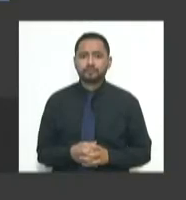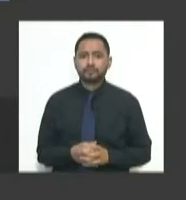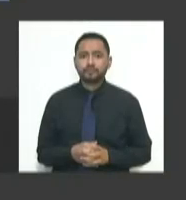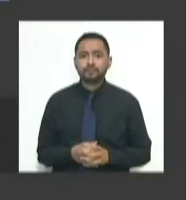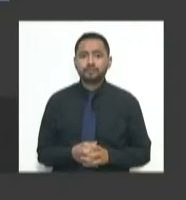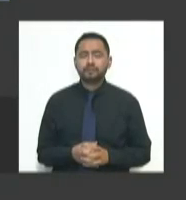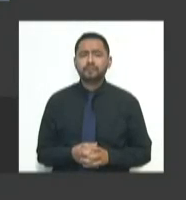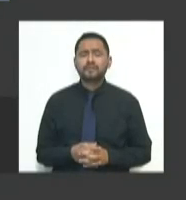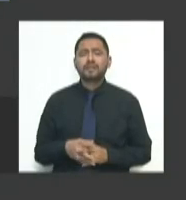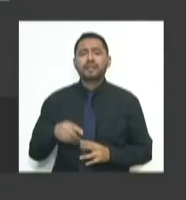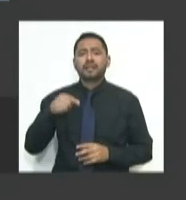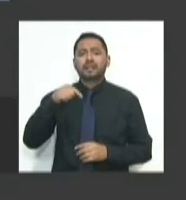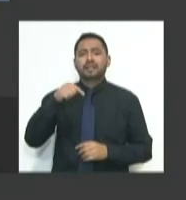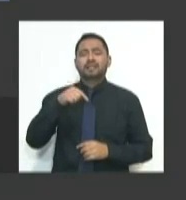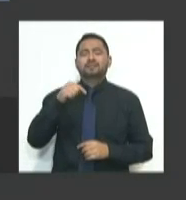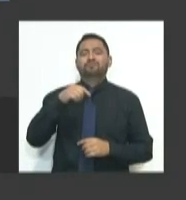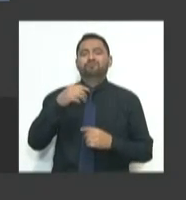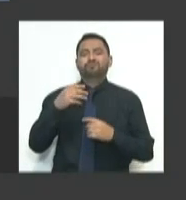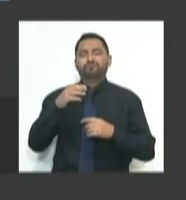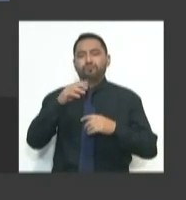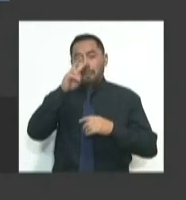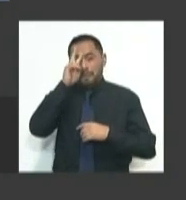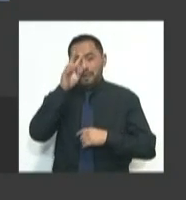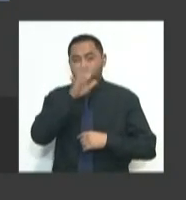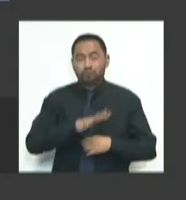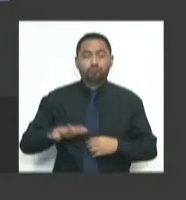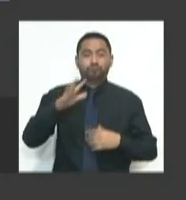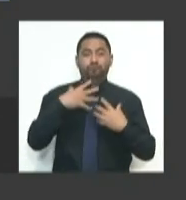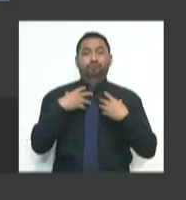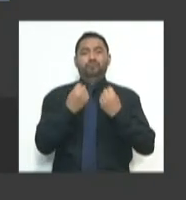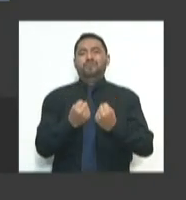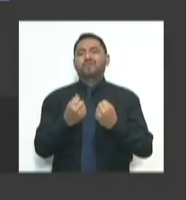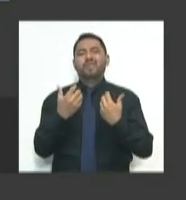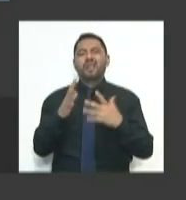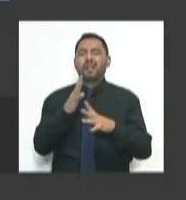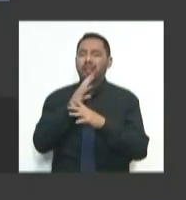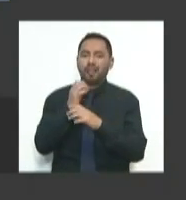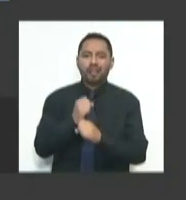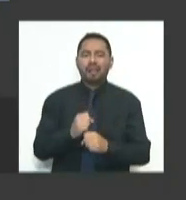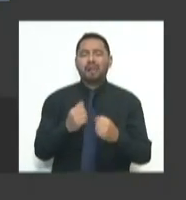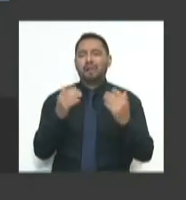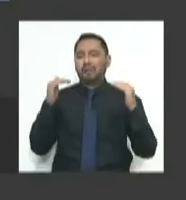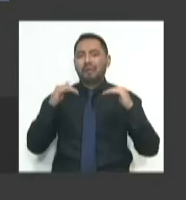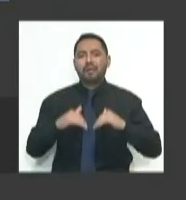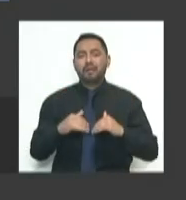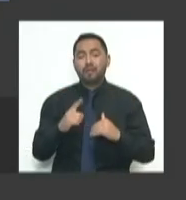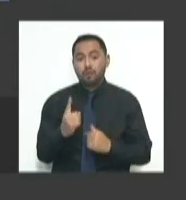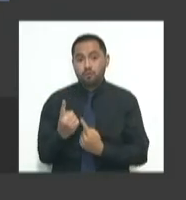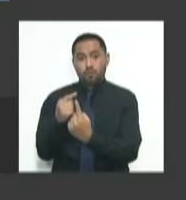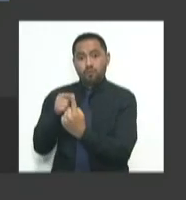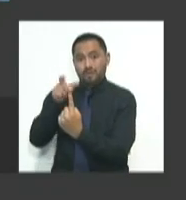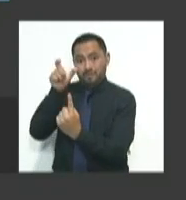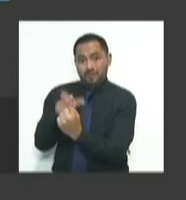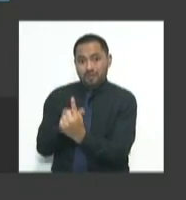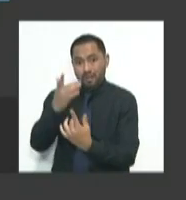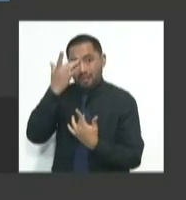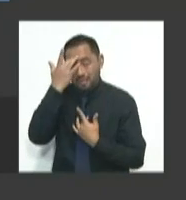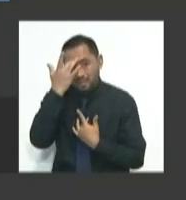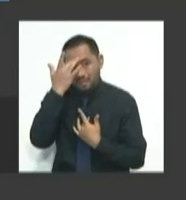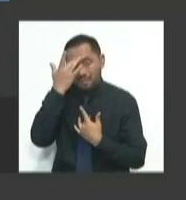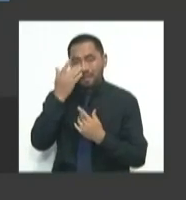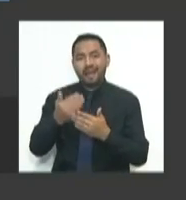y de la otra como no yo yo creo que la propuesta de que con el tema de la pandemia fue